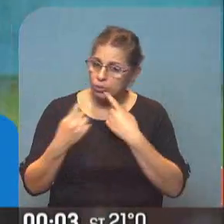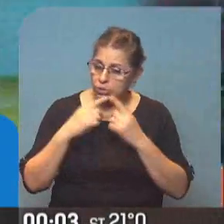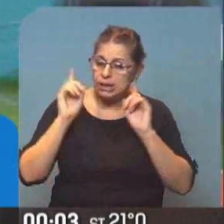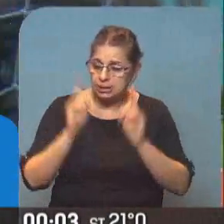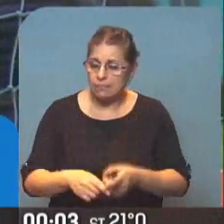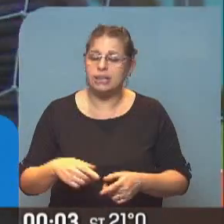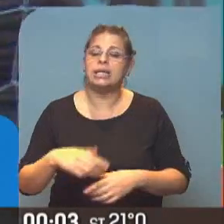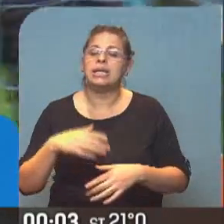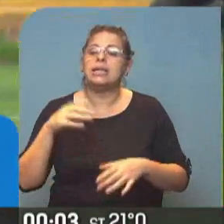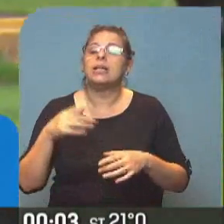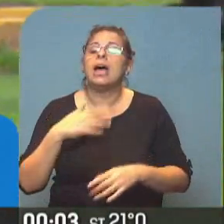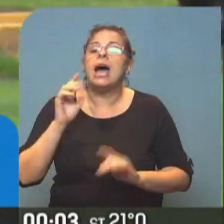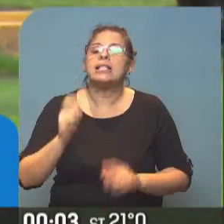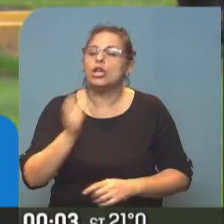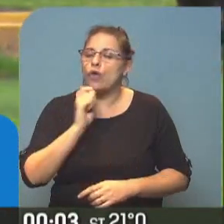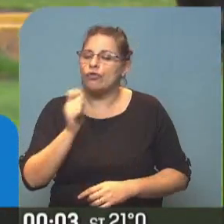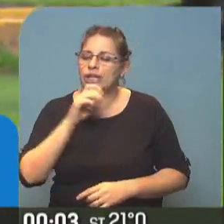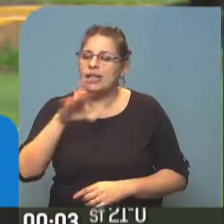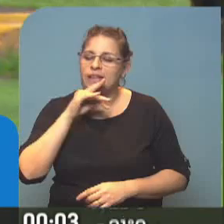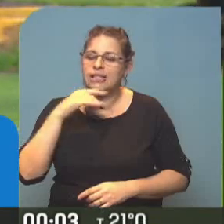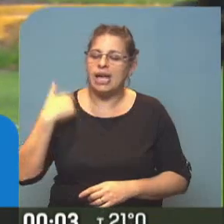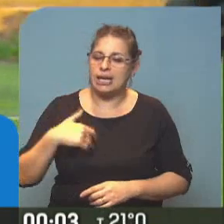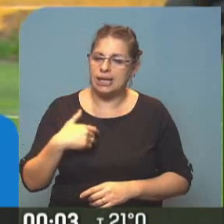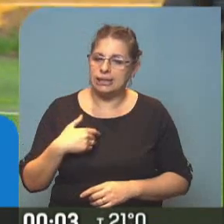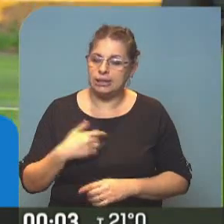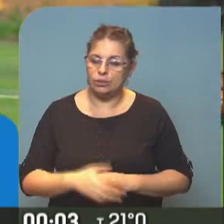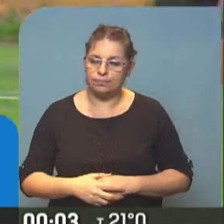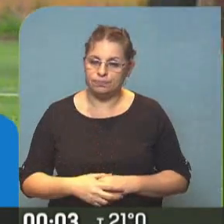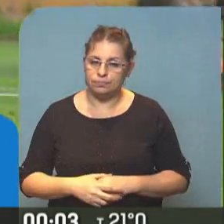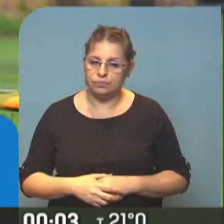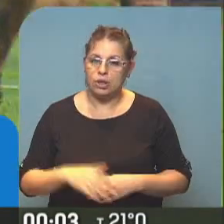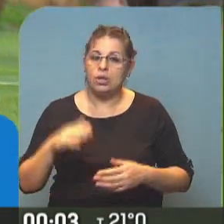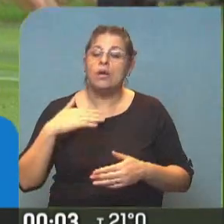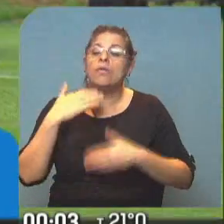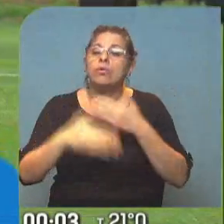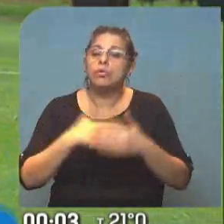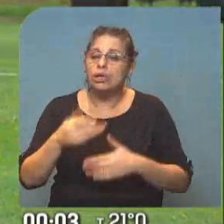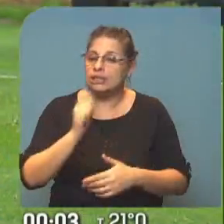clásica conferencia de prensa del técnico argentino, sin palabras por ahora de los futbolistas.